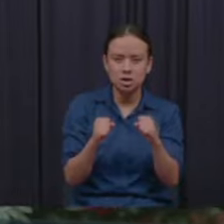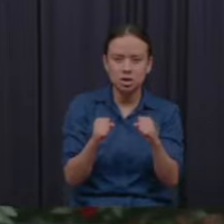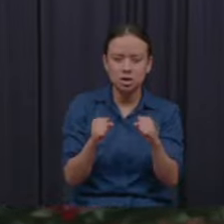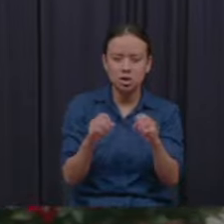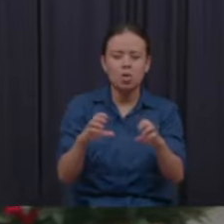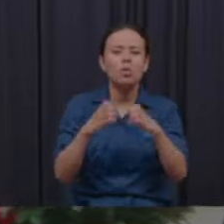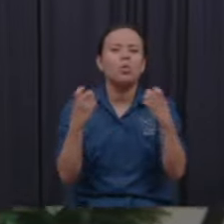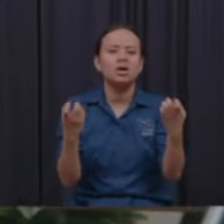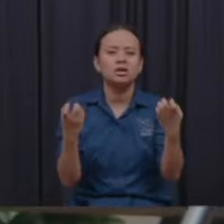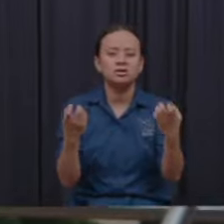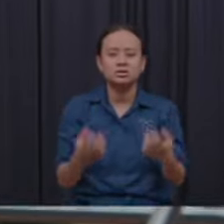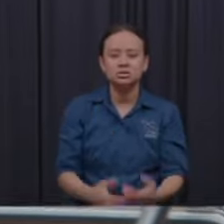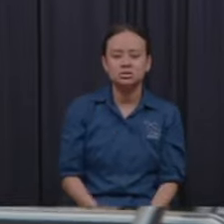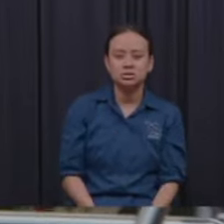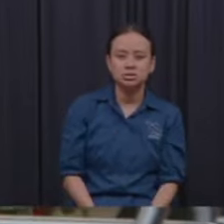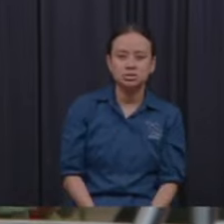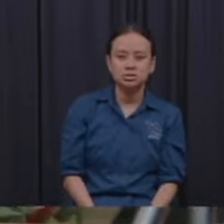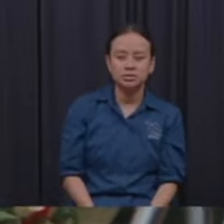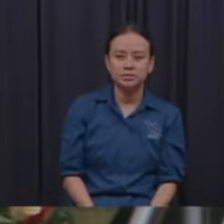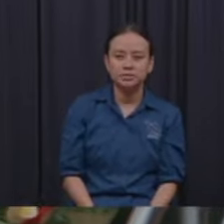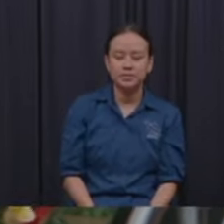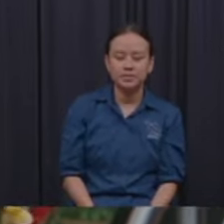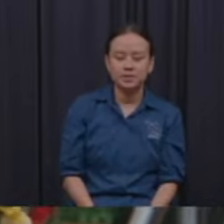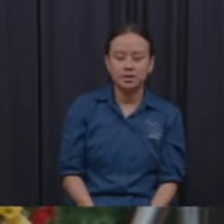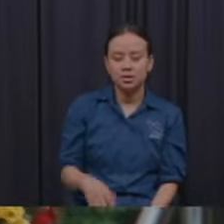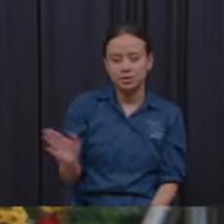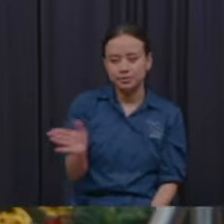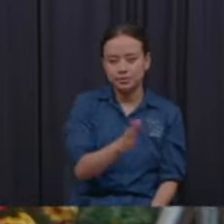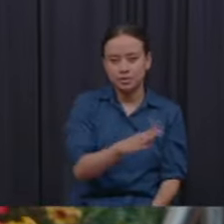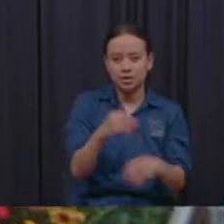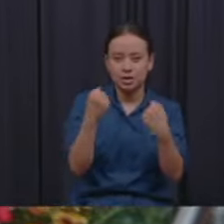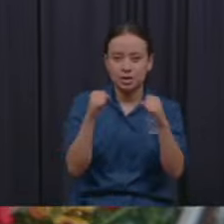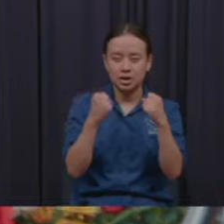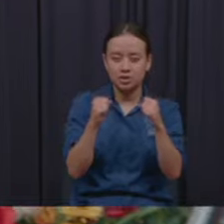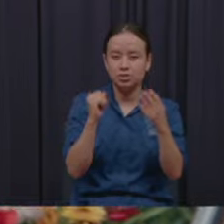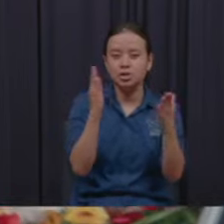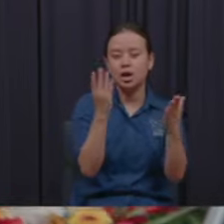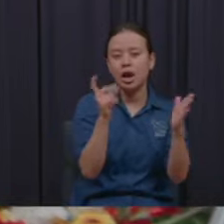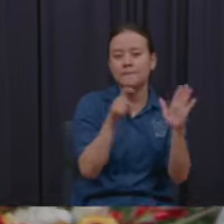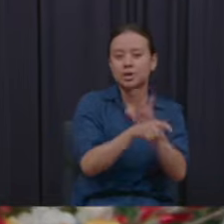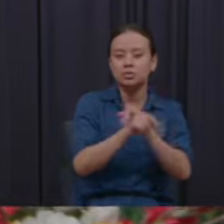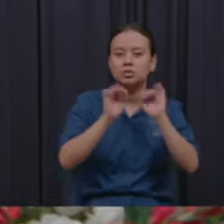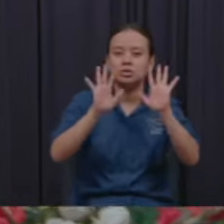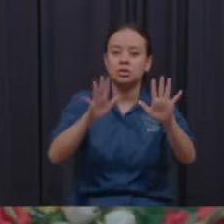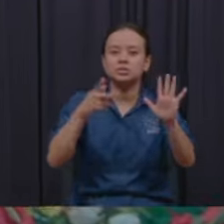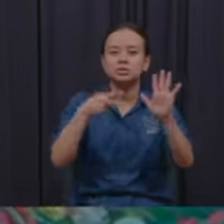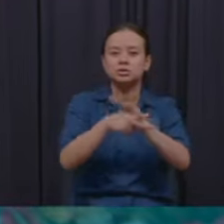Como estas, rapidito. Mire lo que pasó en el libro de Hechos, capítulo 19,